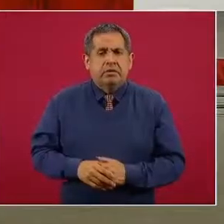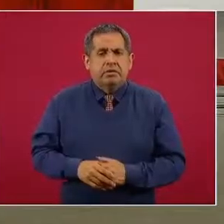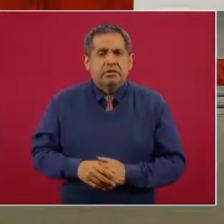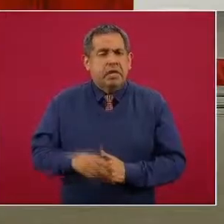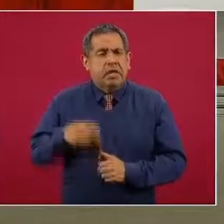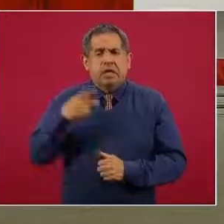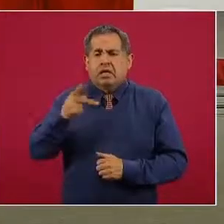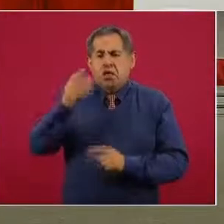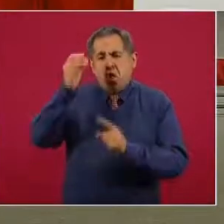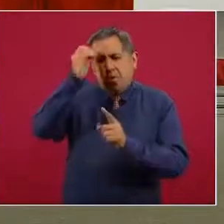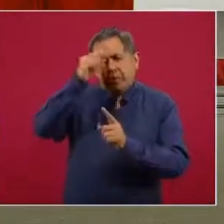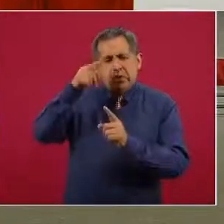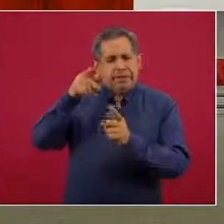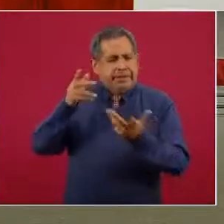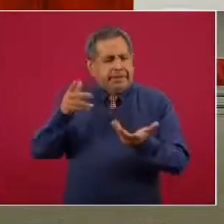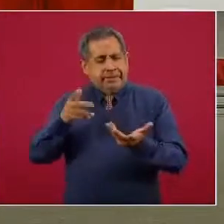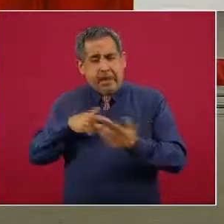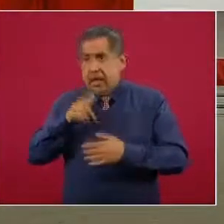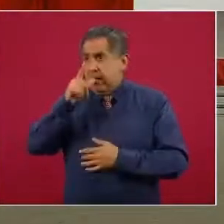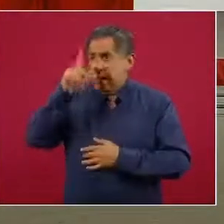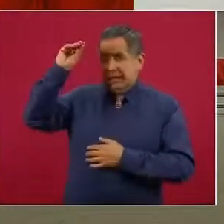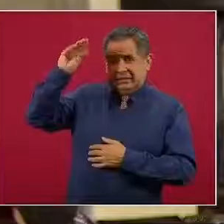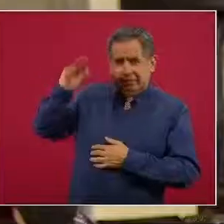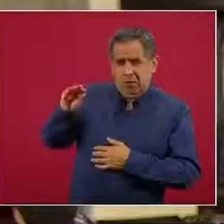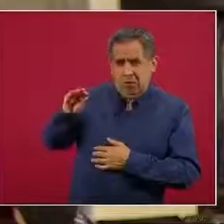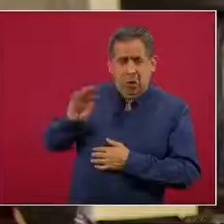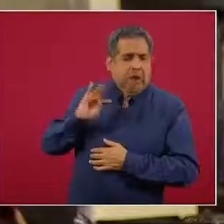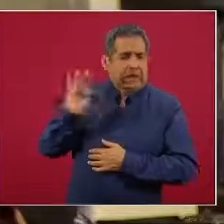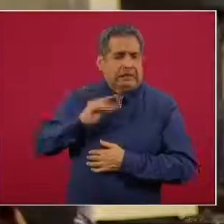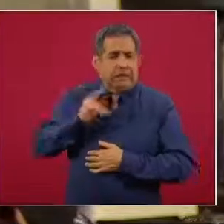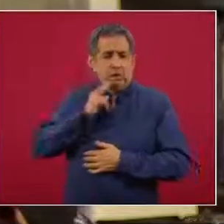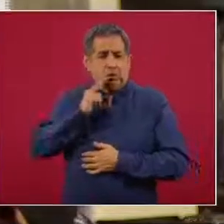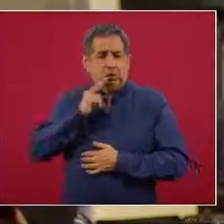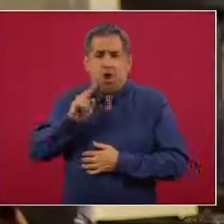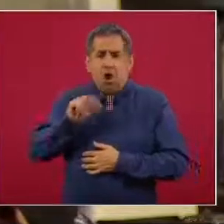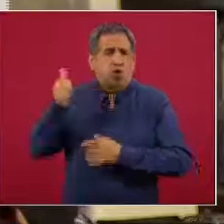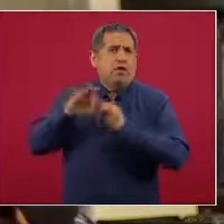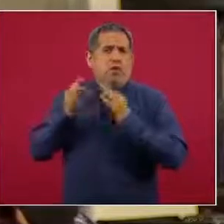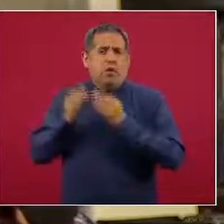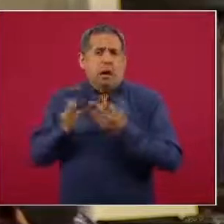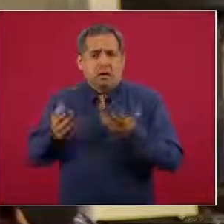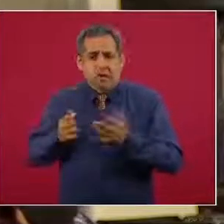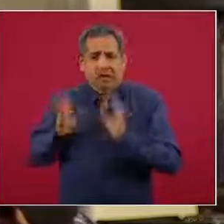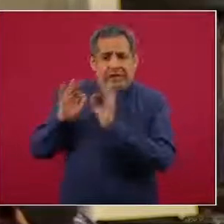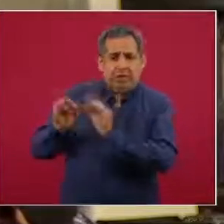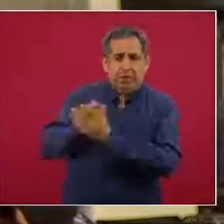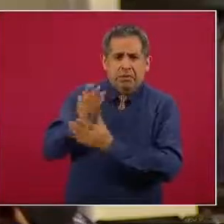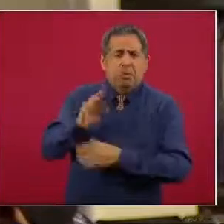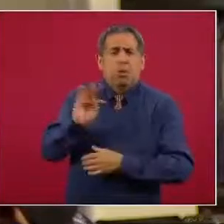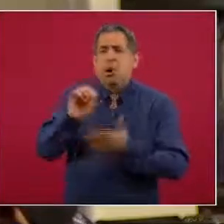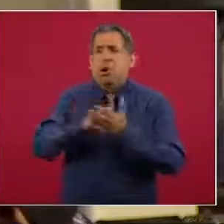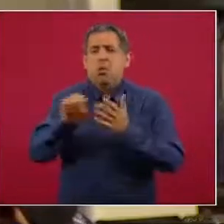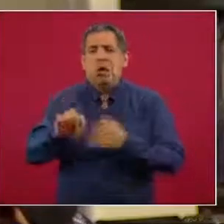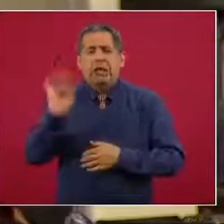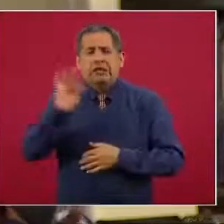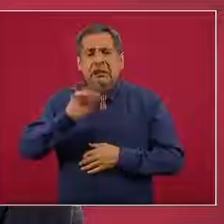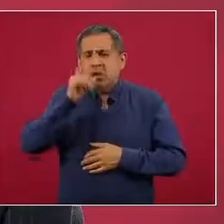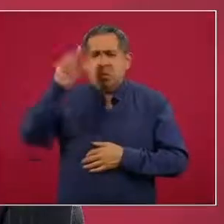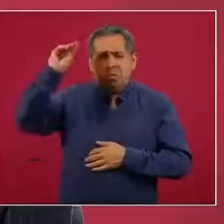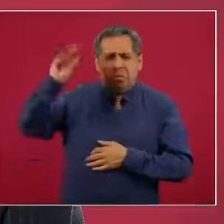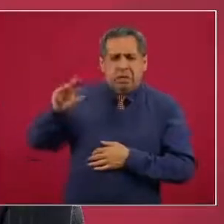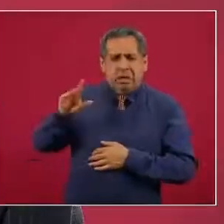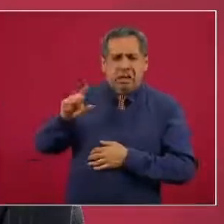Su opinión, si este semáforo fuera utilizado de otra forma, o sea, ya es un éxito, pero por ejemplo, si ese estuviera